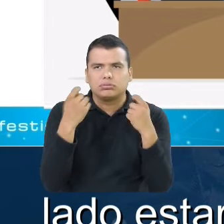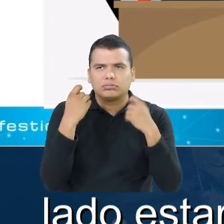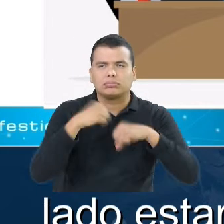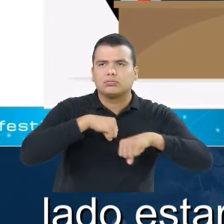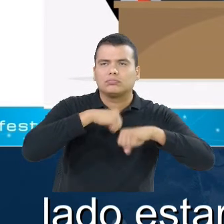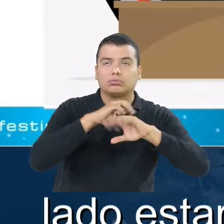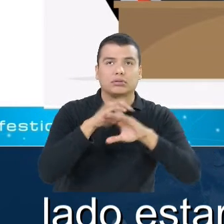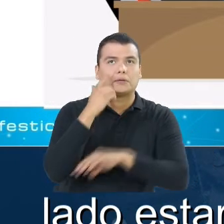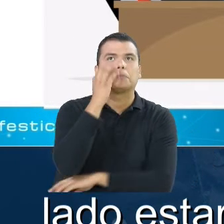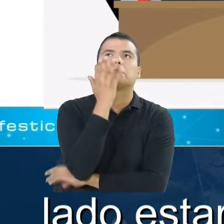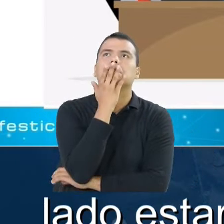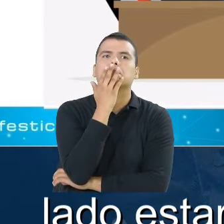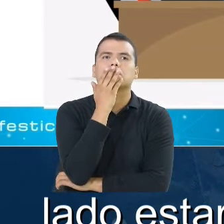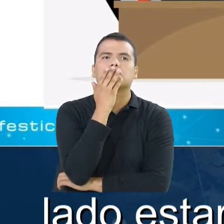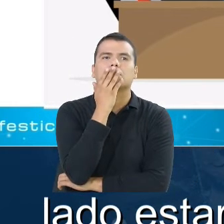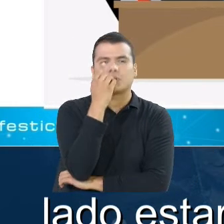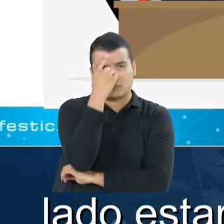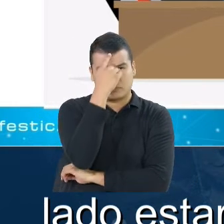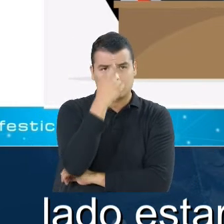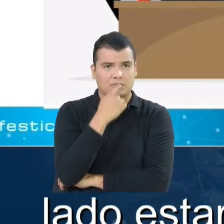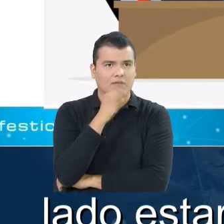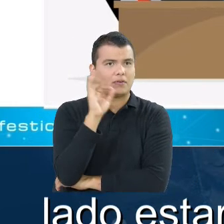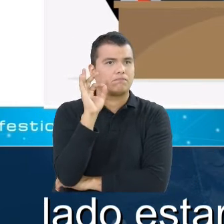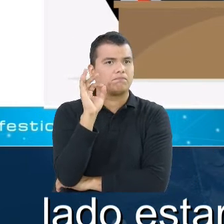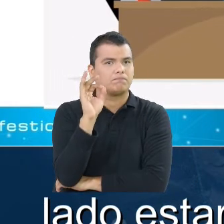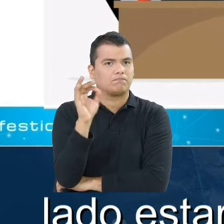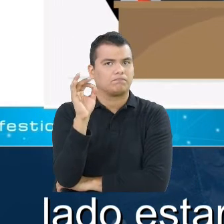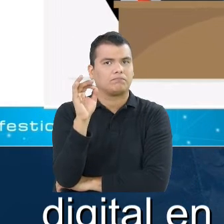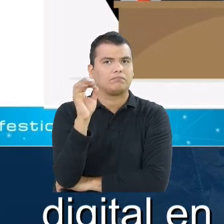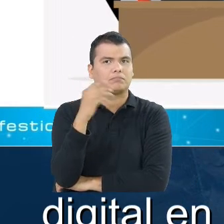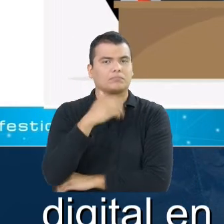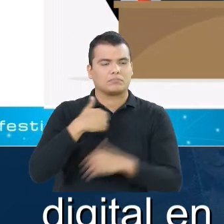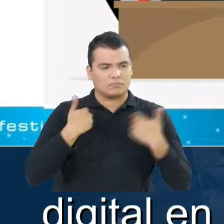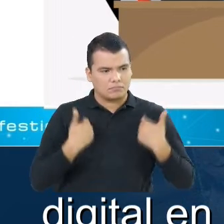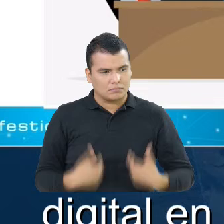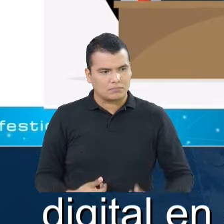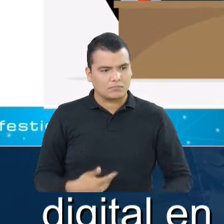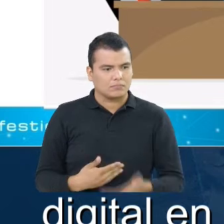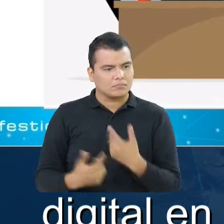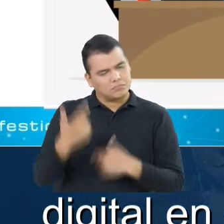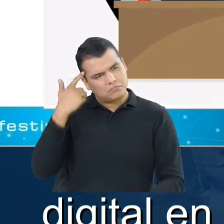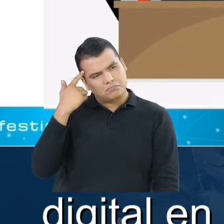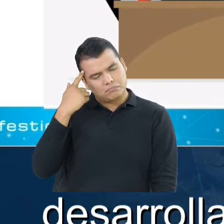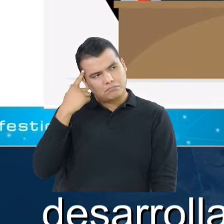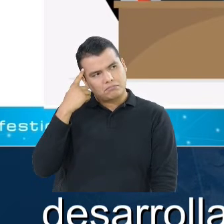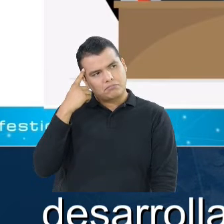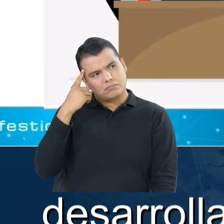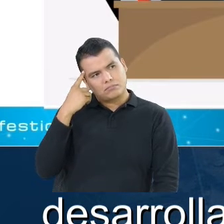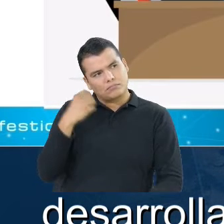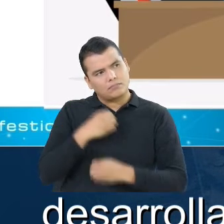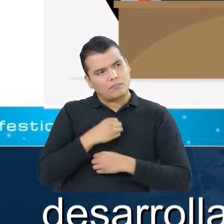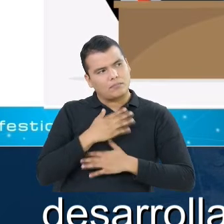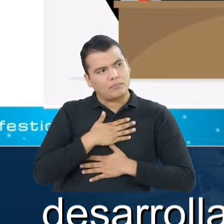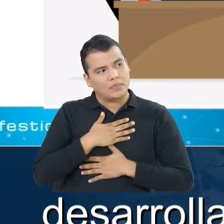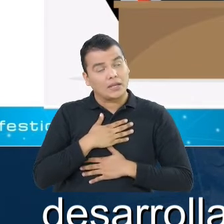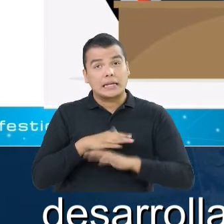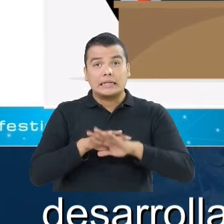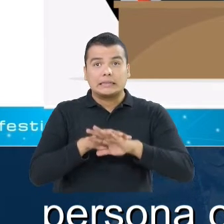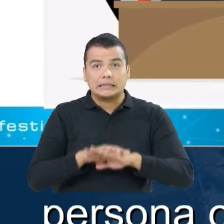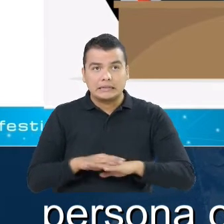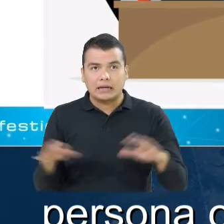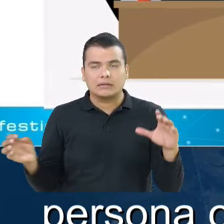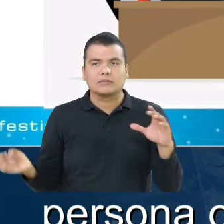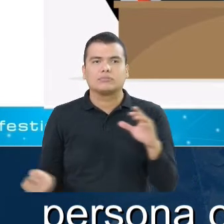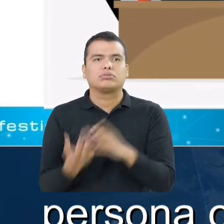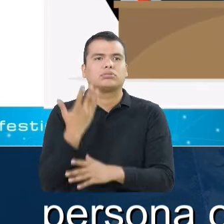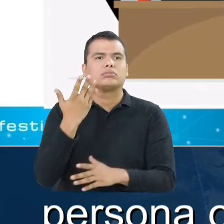Entonces, desarrollan un perfil de su buyer persona o de ustedes en ese momento que tuvieron la oportunidad y deben crear su